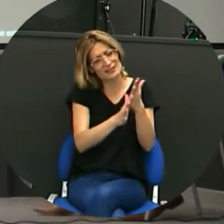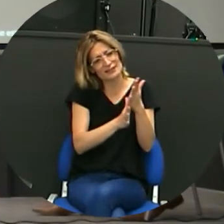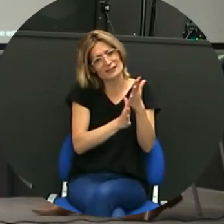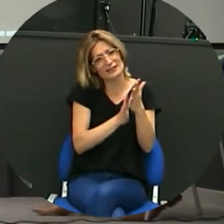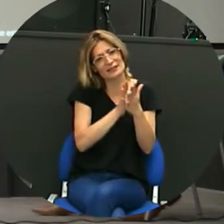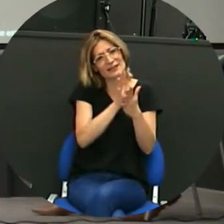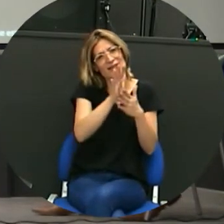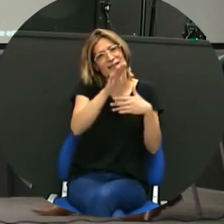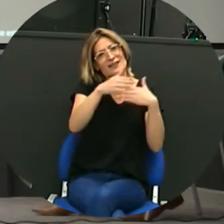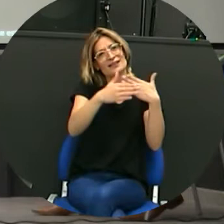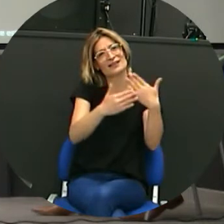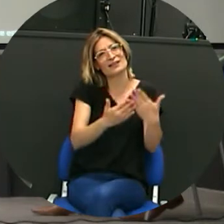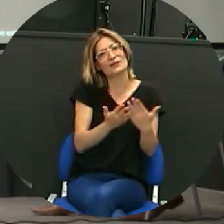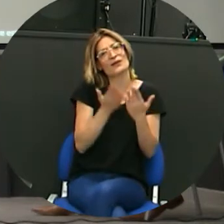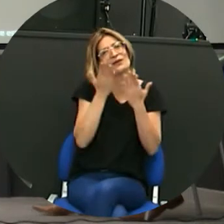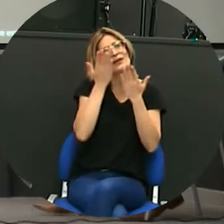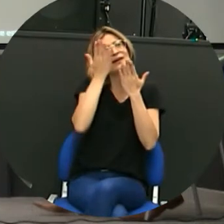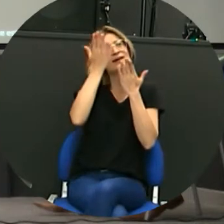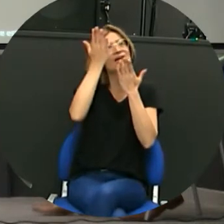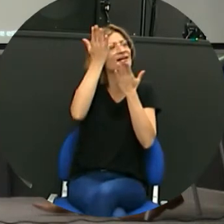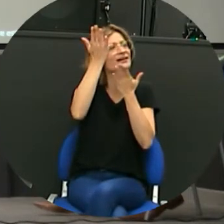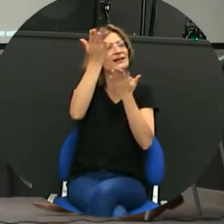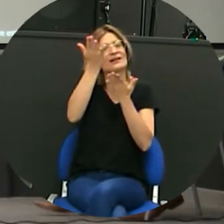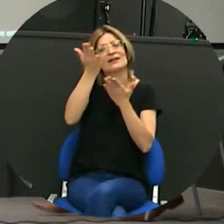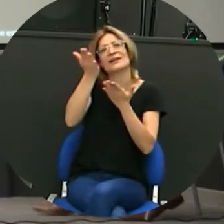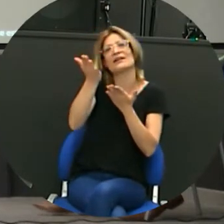presencia y